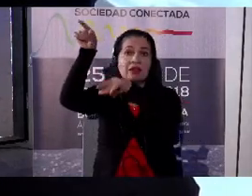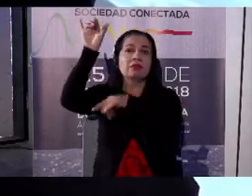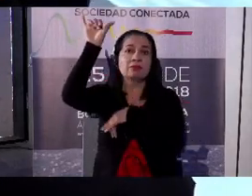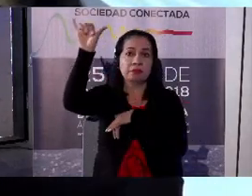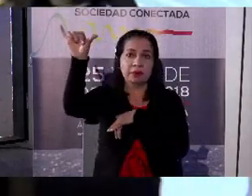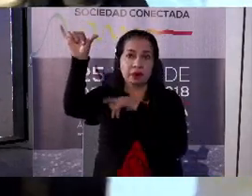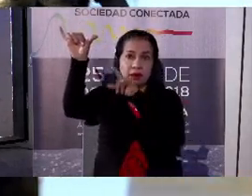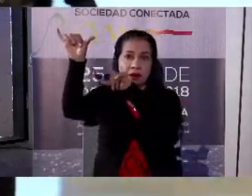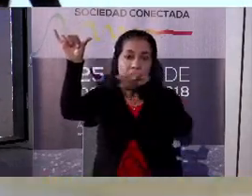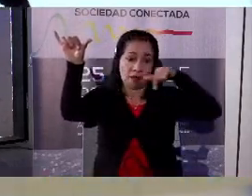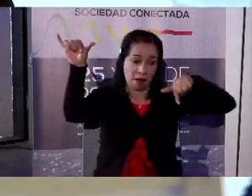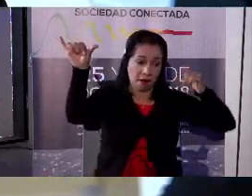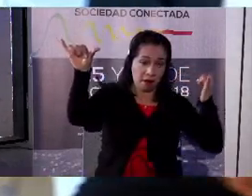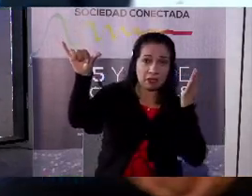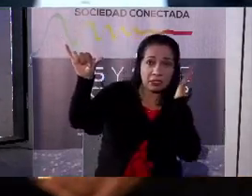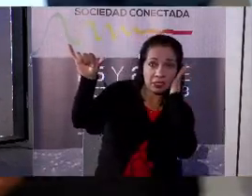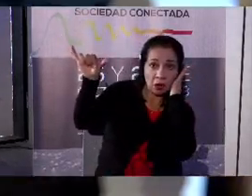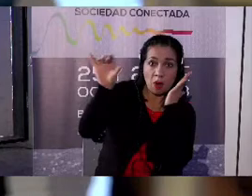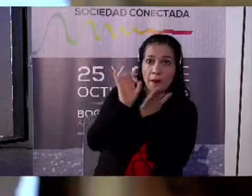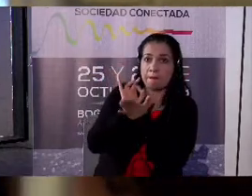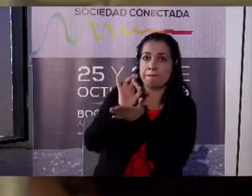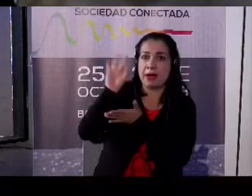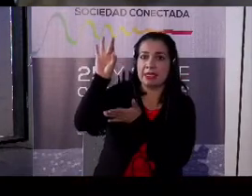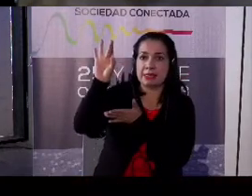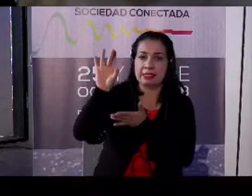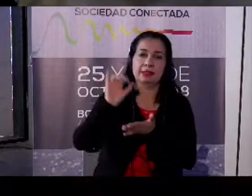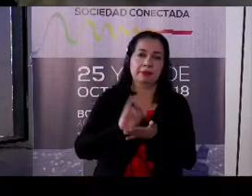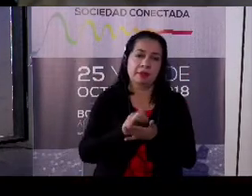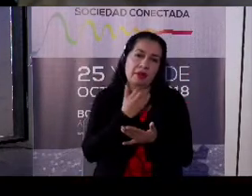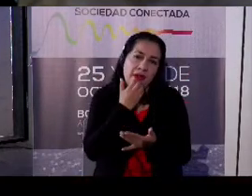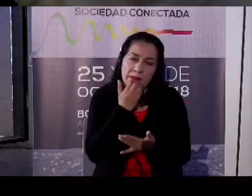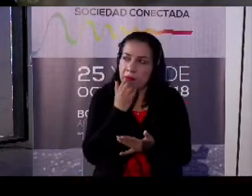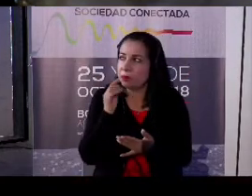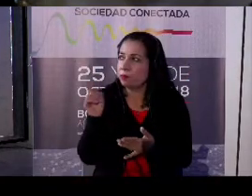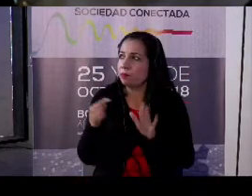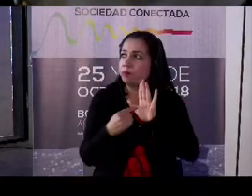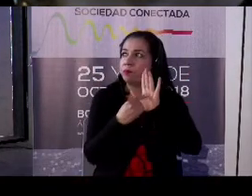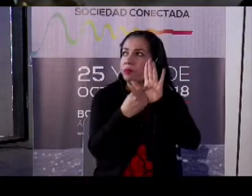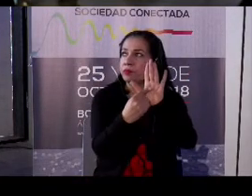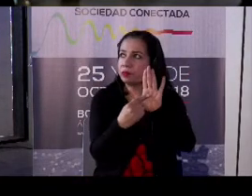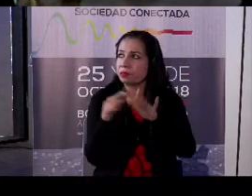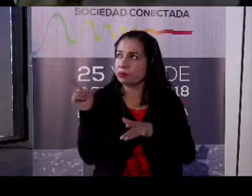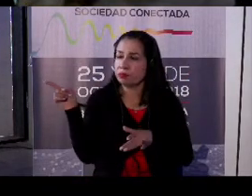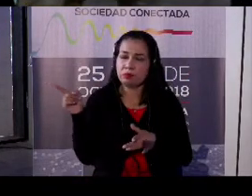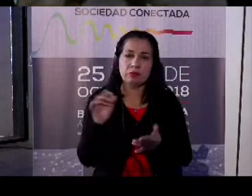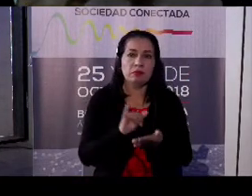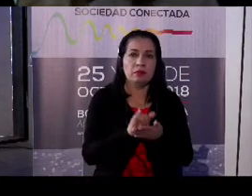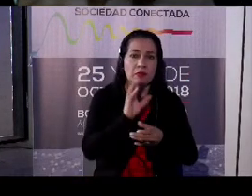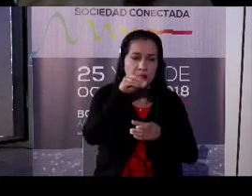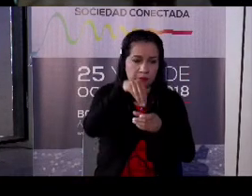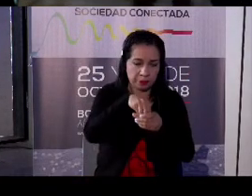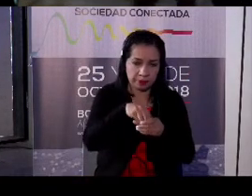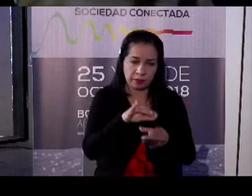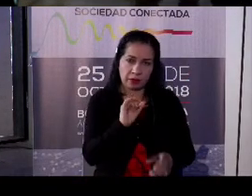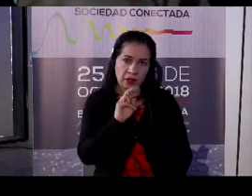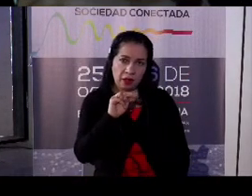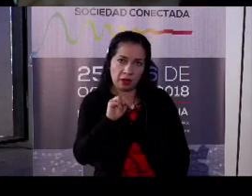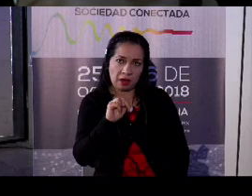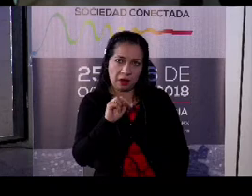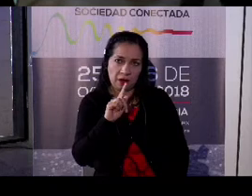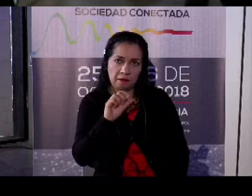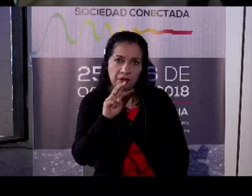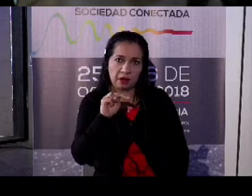ejemplo podemos ver el display Infinity que introducimos al mercado hace un par de